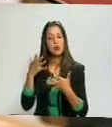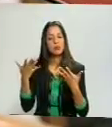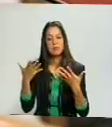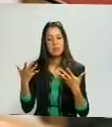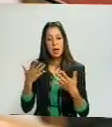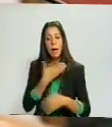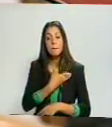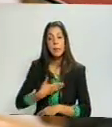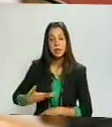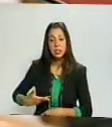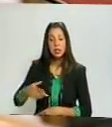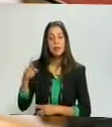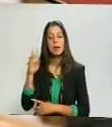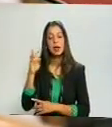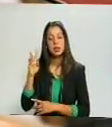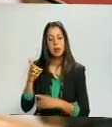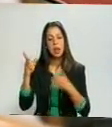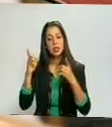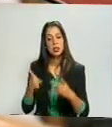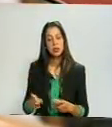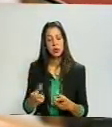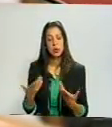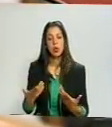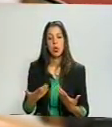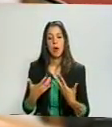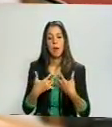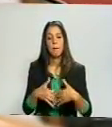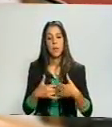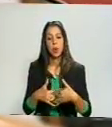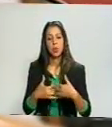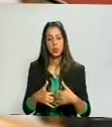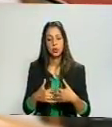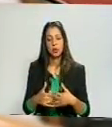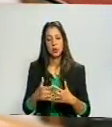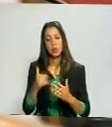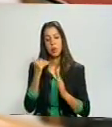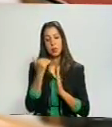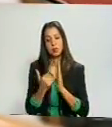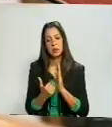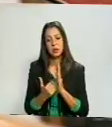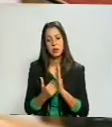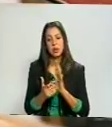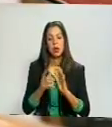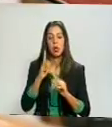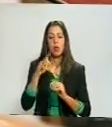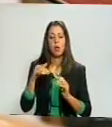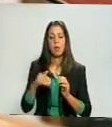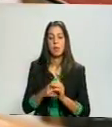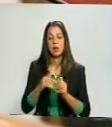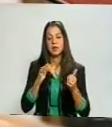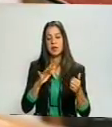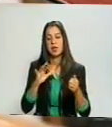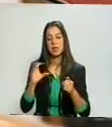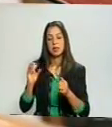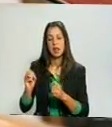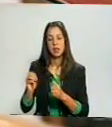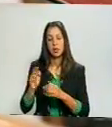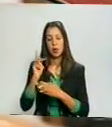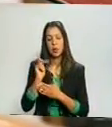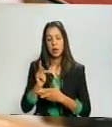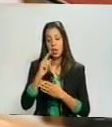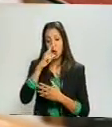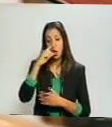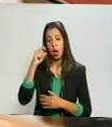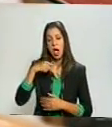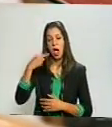Bolivariana de Venezuela cuando su capacidad de producción sea menor a 1.600 kilogramos al año